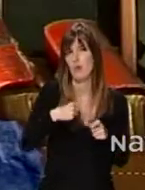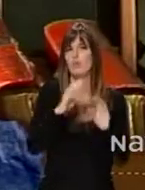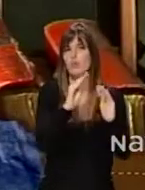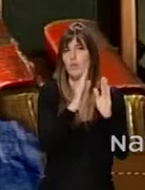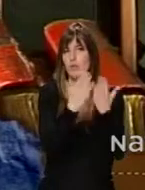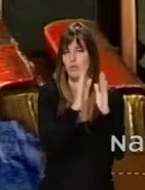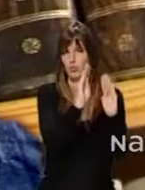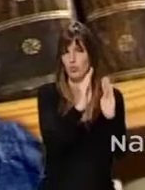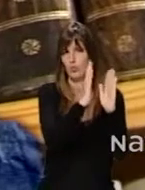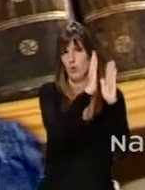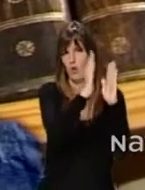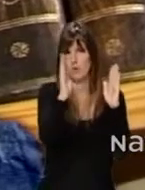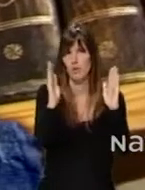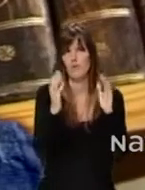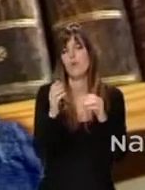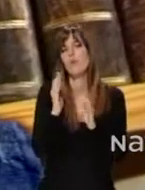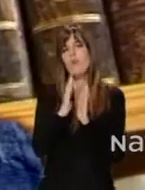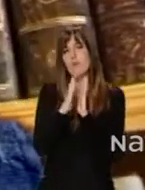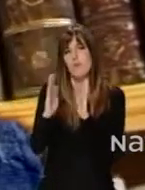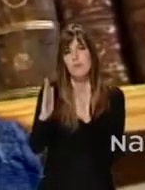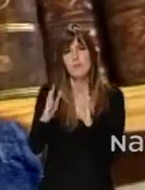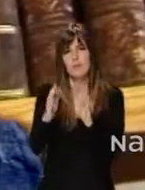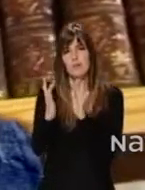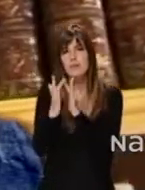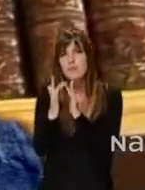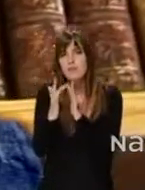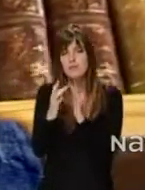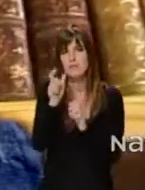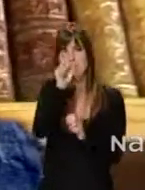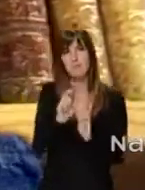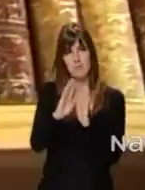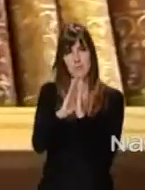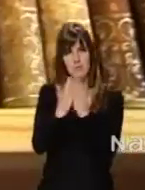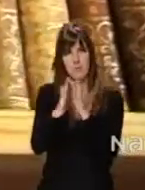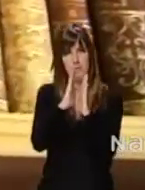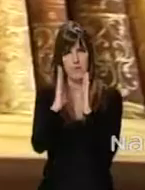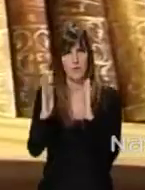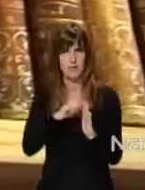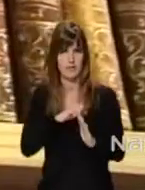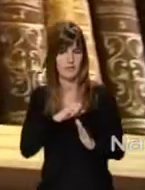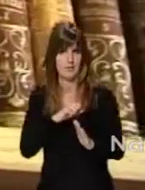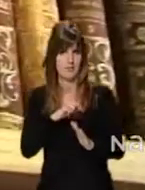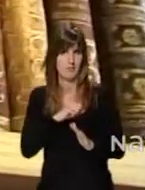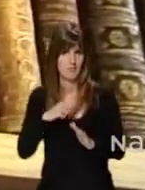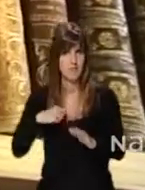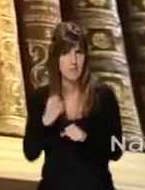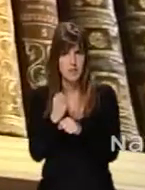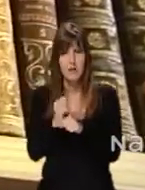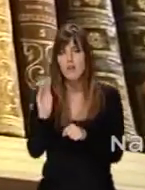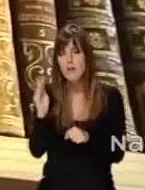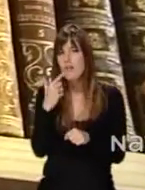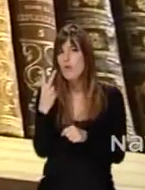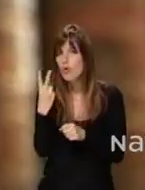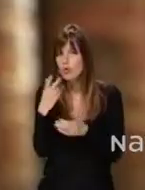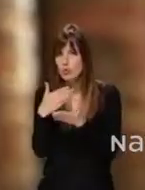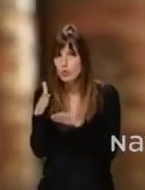pues, con particulares, bibliotecas, a veces me entiendo con bibliotecarios y busco pues, ejemplares que tengan duplicados